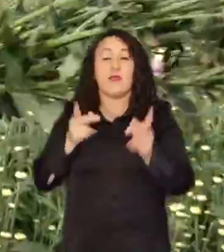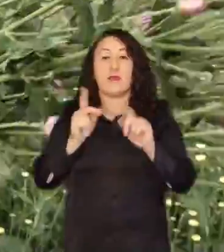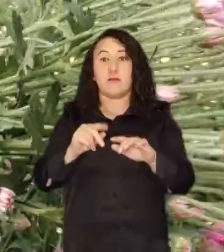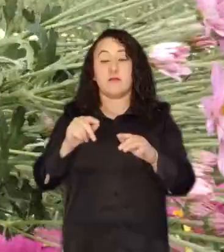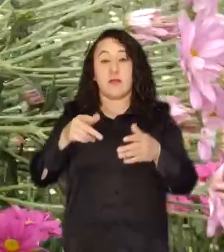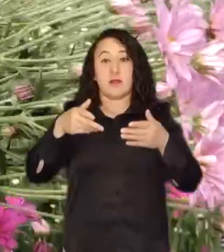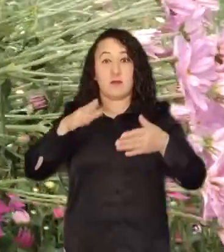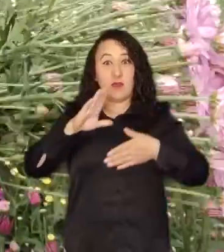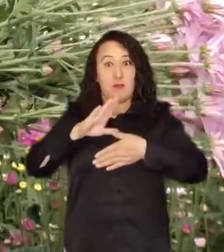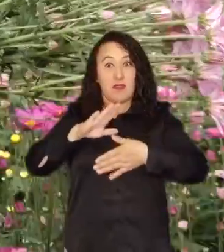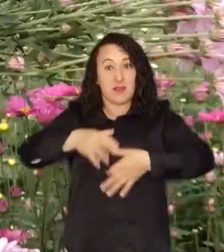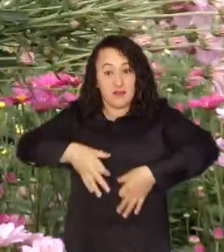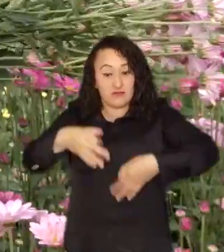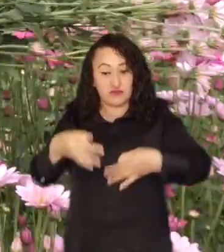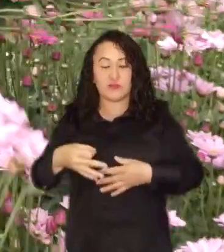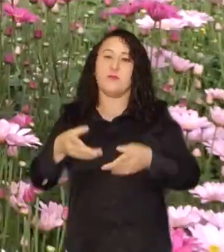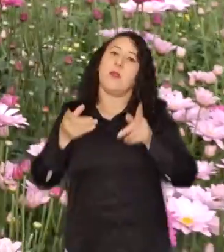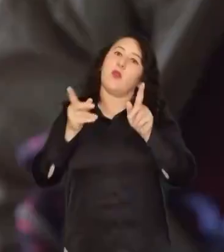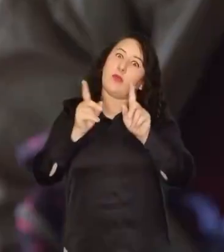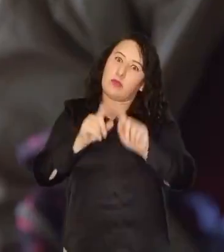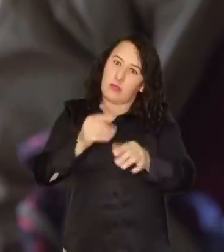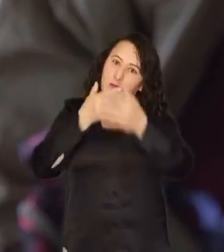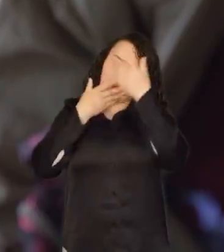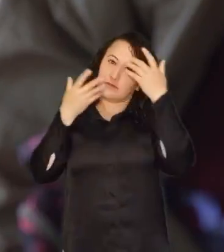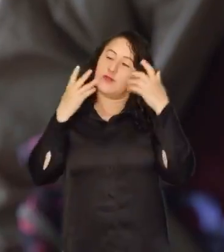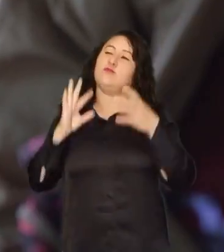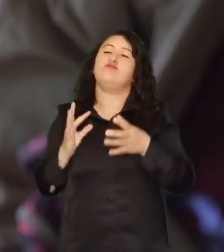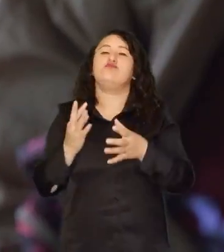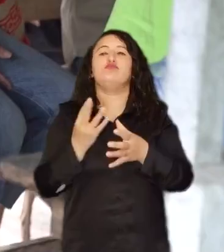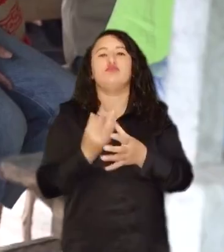desde diferentes perspectivas.